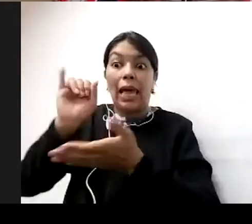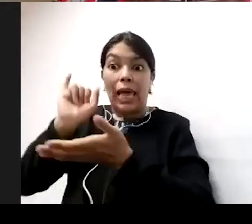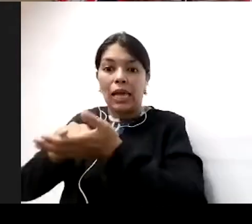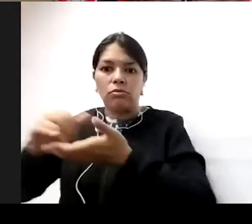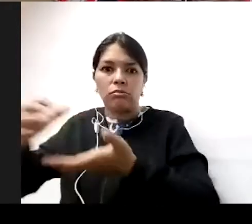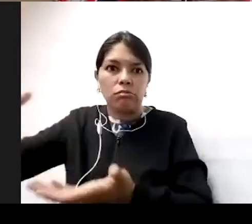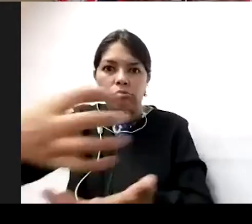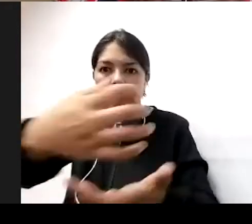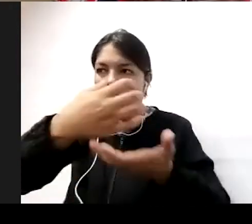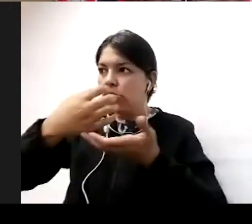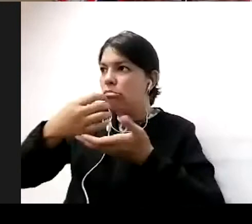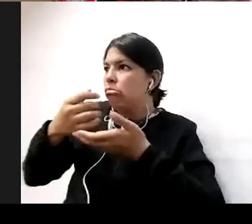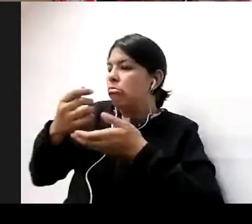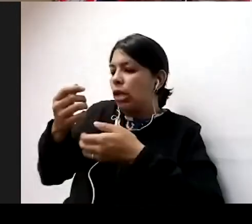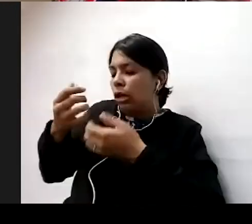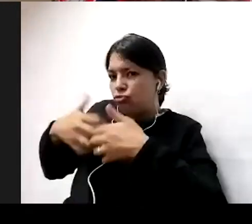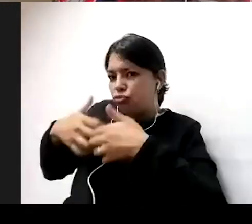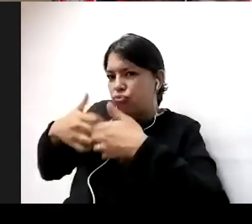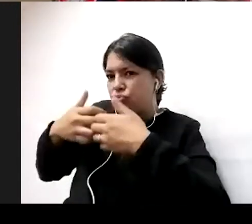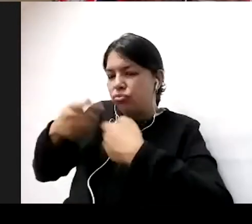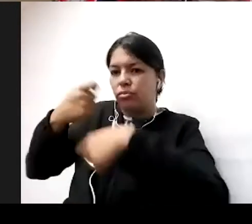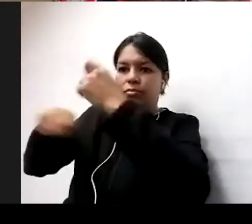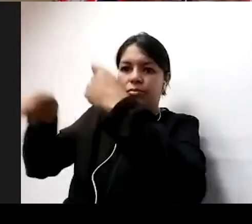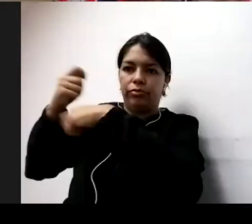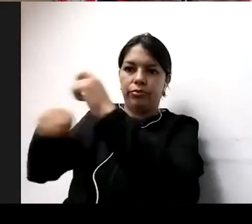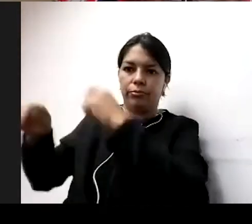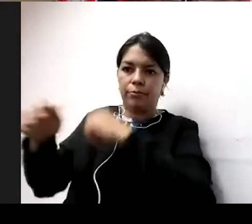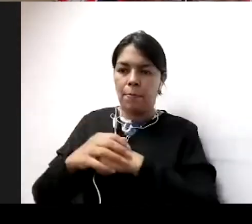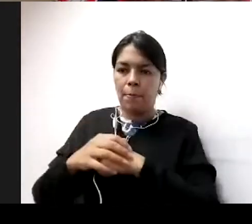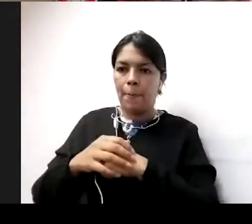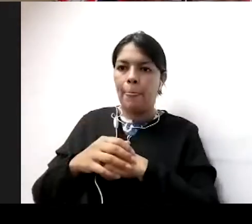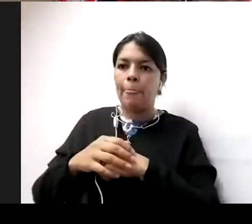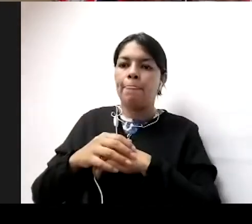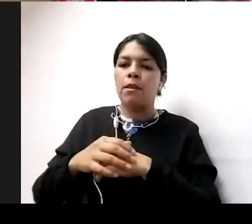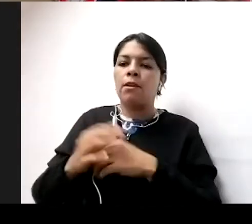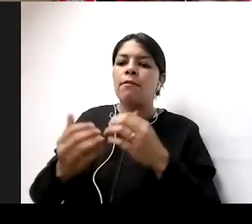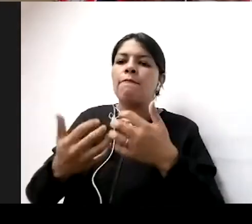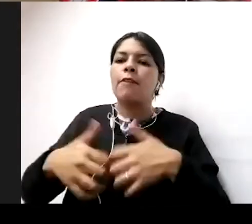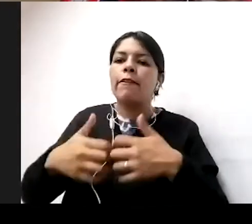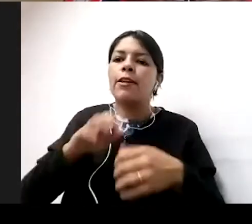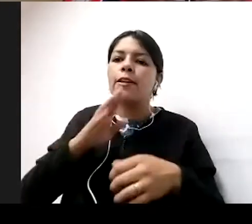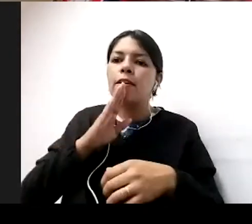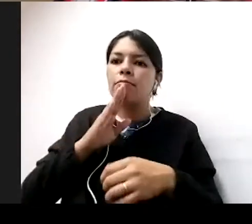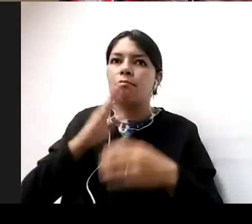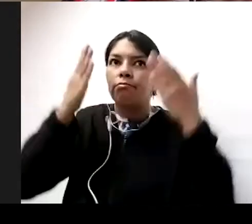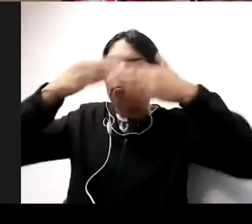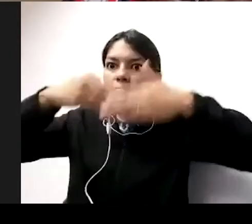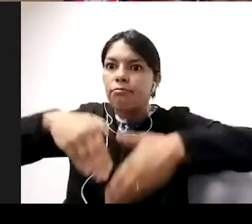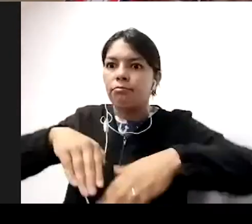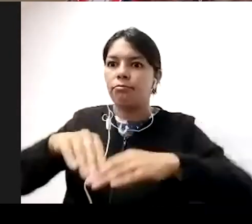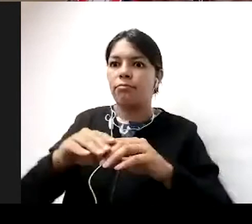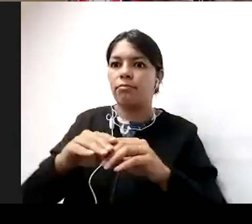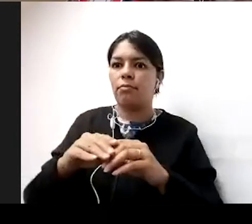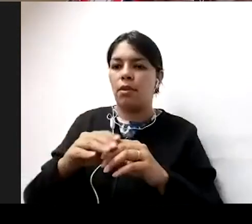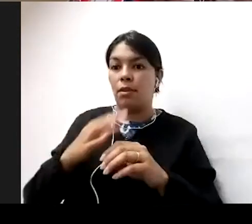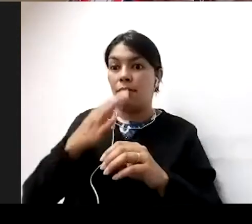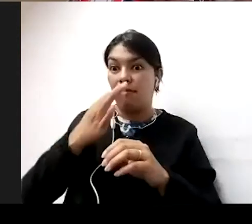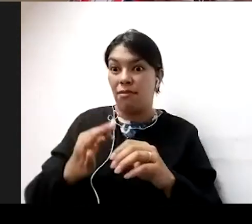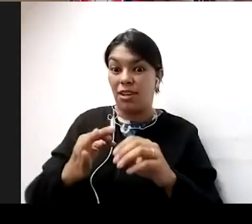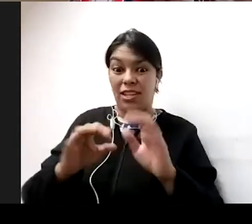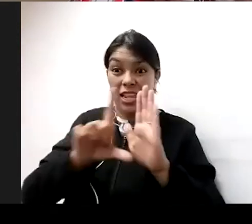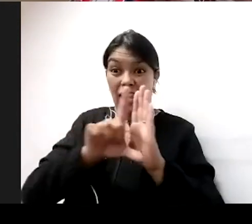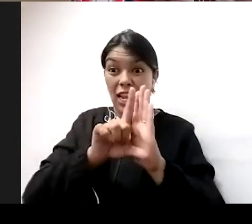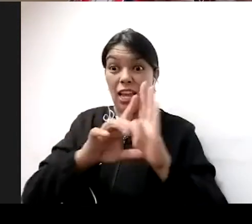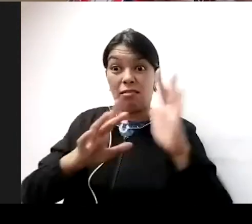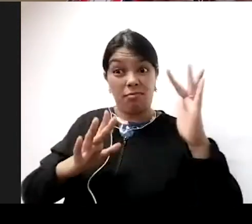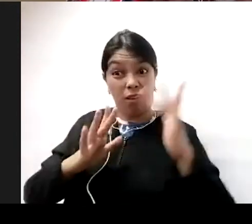estos productos se da en laboratorios, como yo ya lo había dicho, clandestinos. ¿Eso qué implica? Que no tienen las medidas ni de limpieza ni de manejo